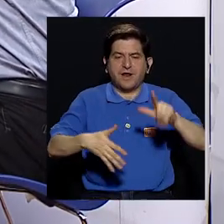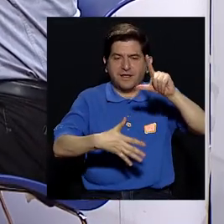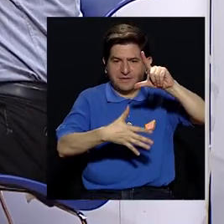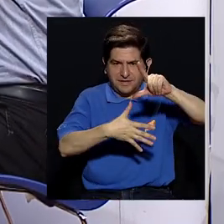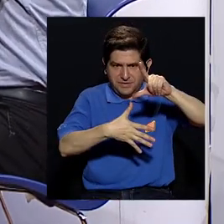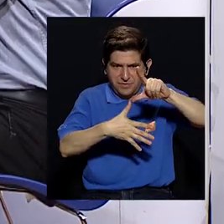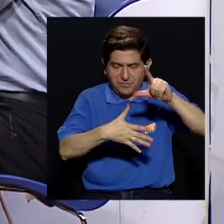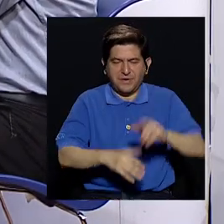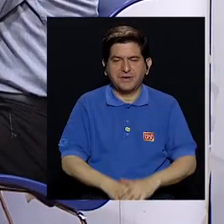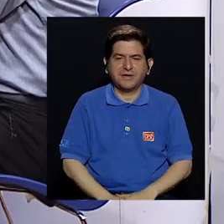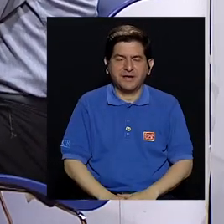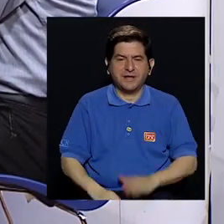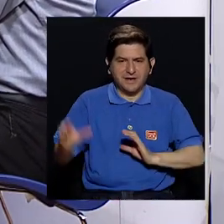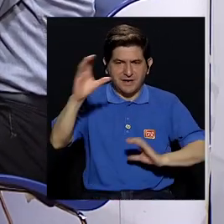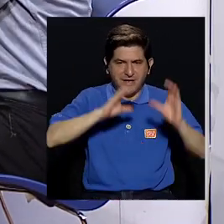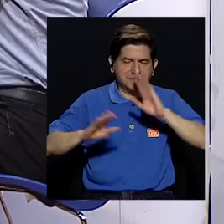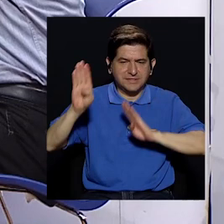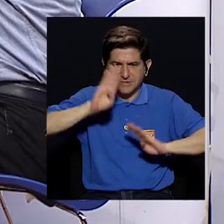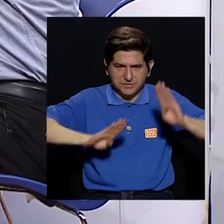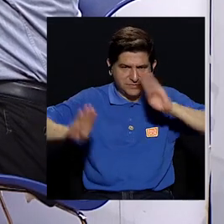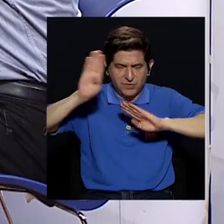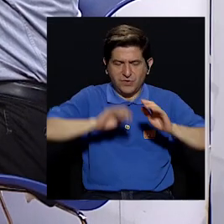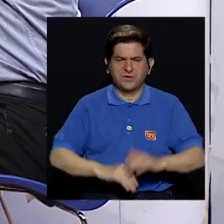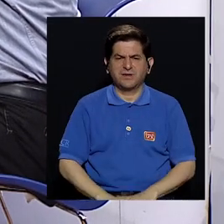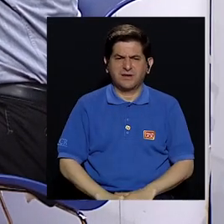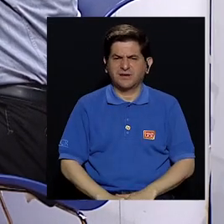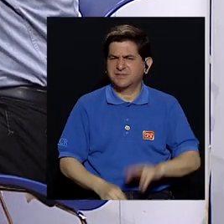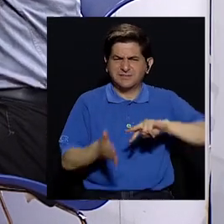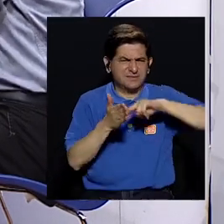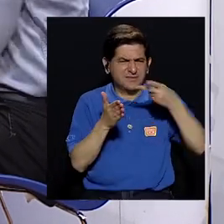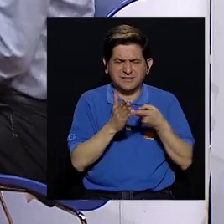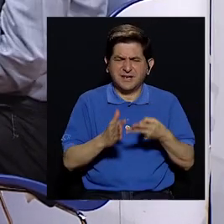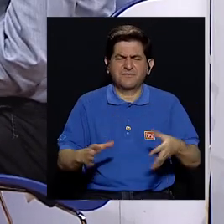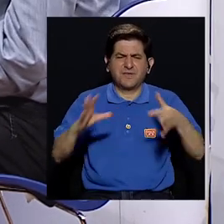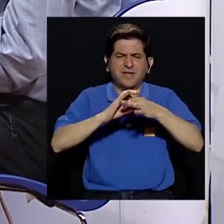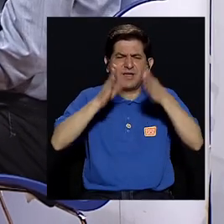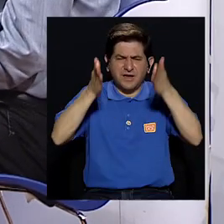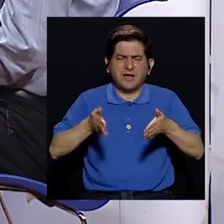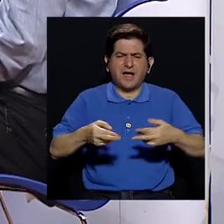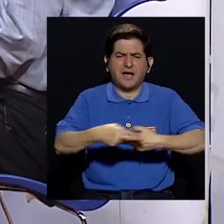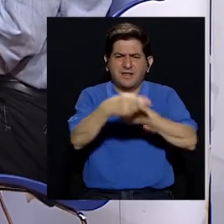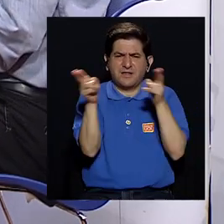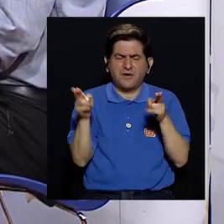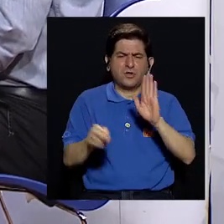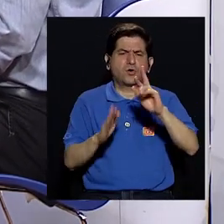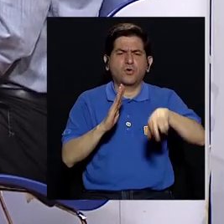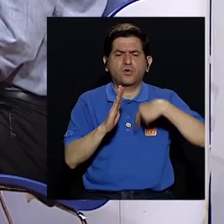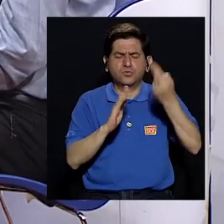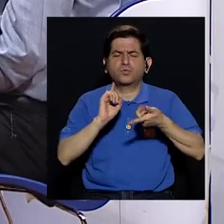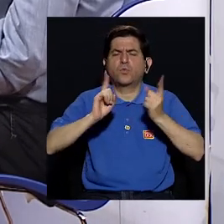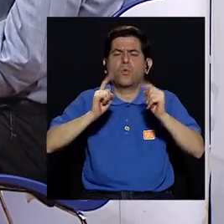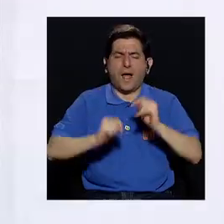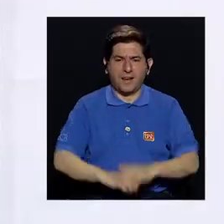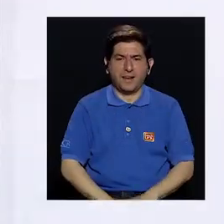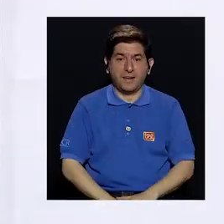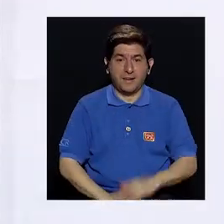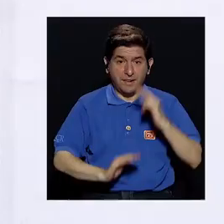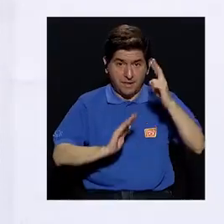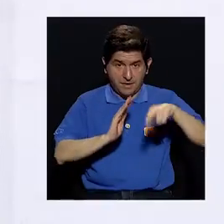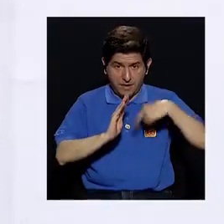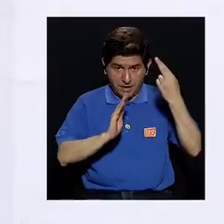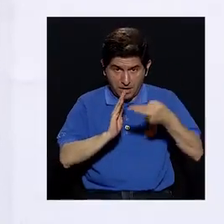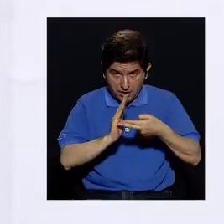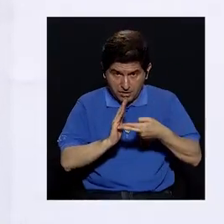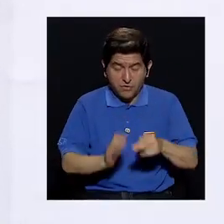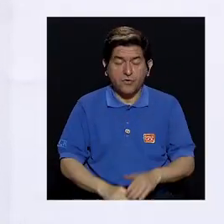latinoamericana esté en ciencias biológicas que significa es su coordinadora regional cuál es su papel en relato si el papel